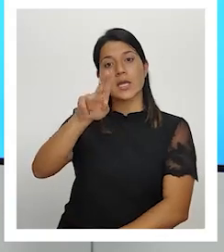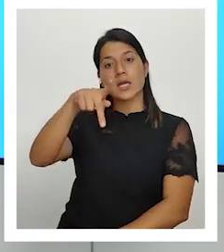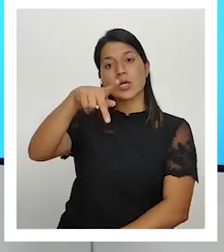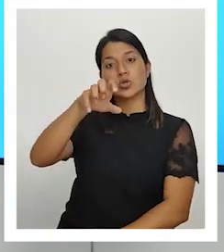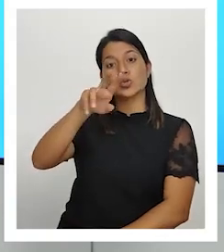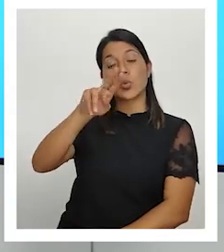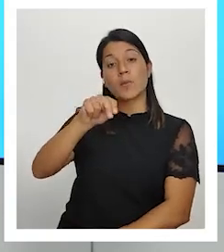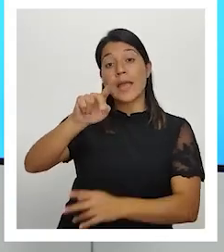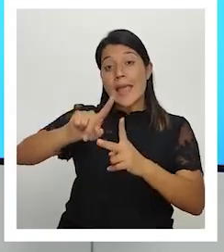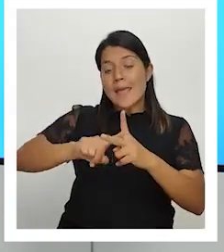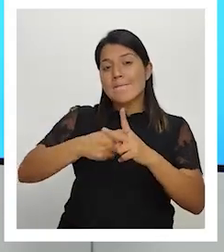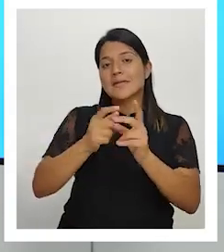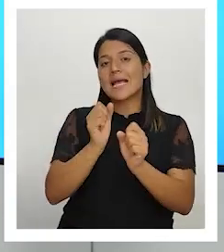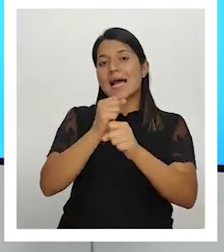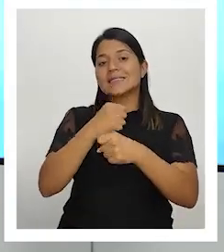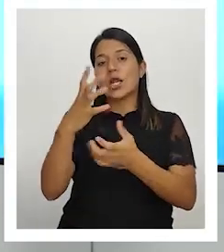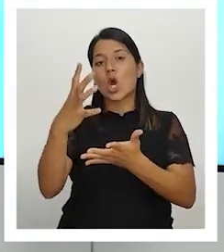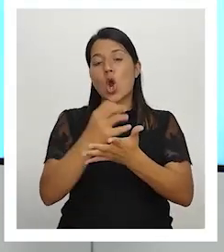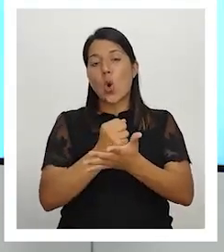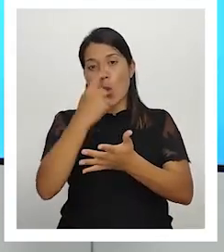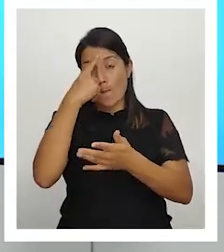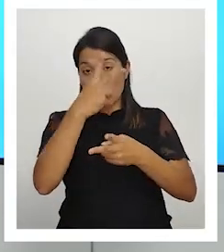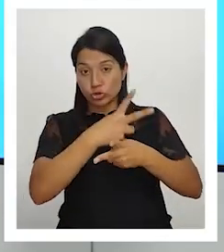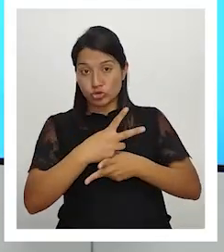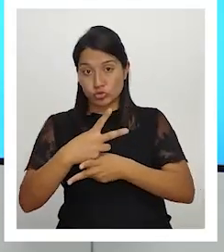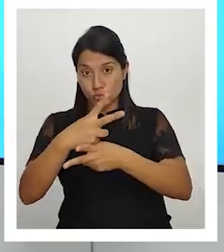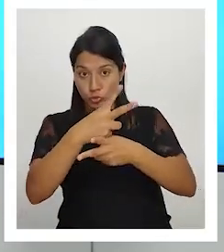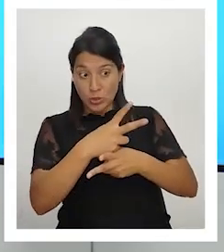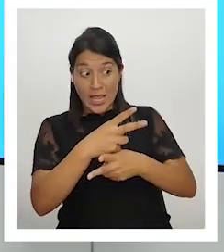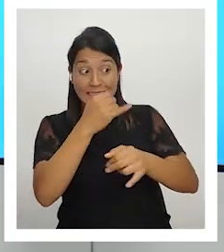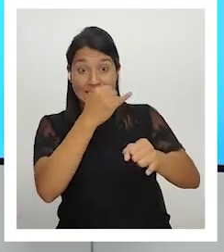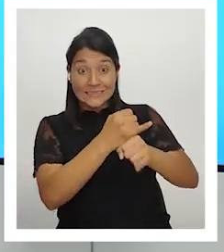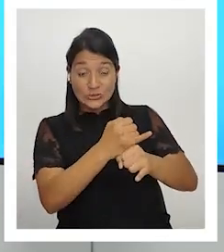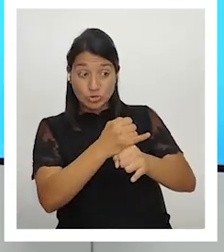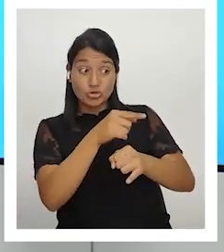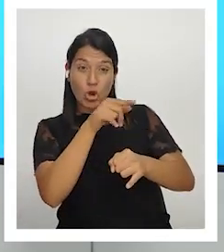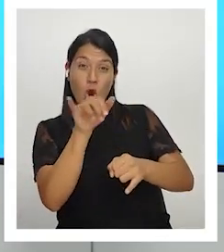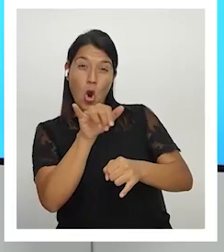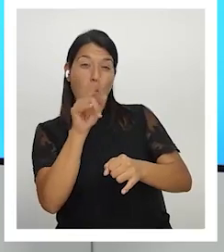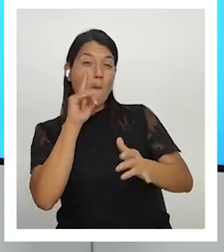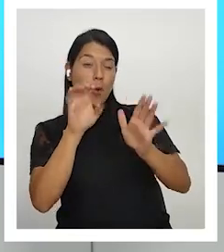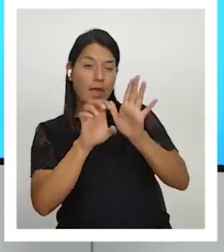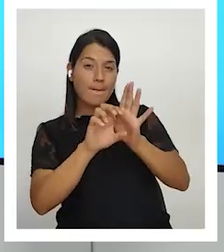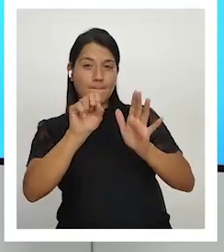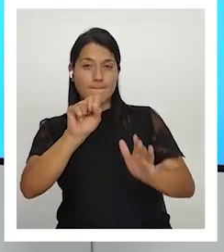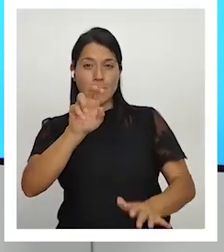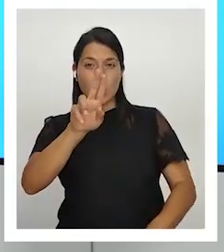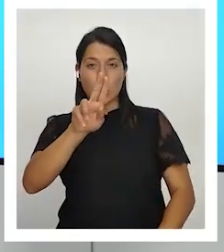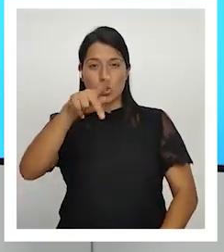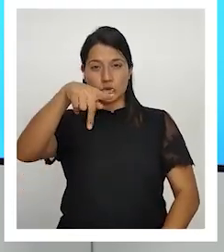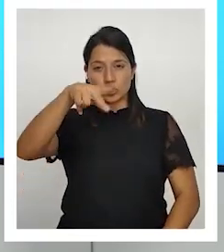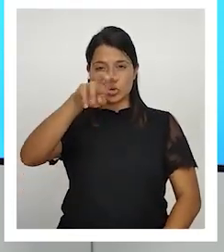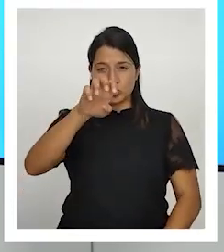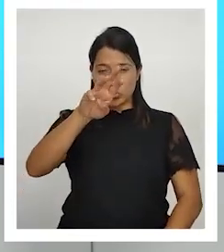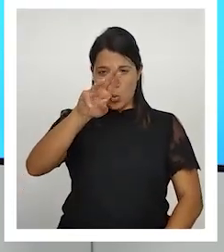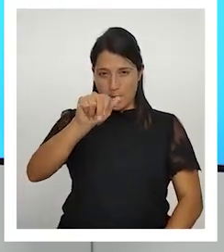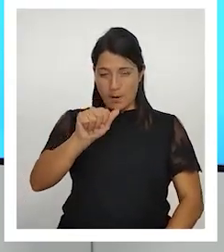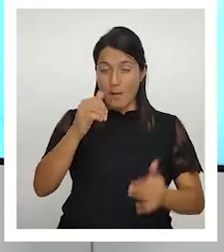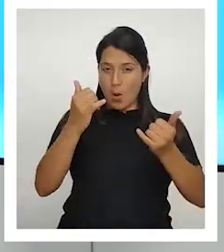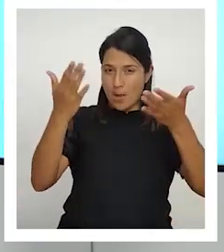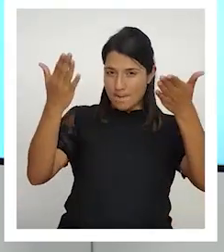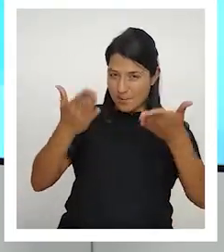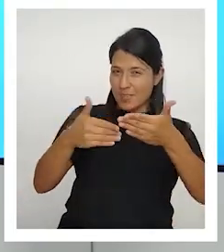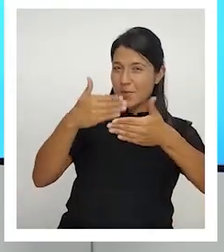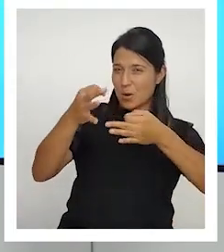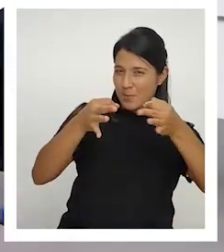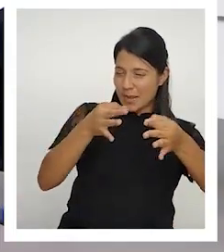por supervisión a entidades como Jupema. Vamos a darle la bienvenida a don Carlos y ya casi les vamos a explicar más en contexto este tema. Gracias por